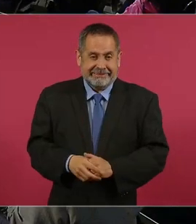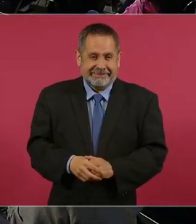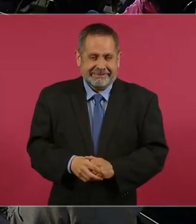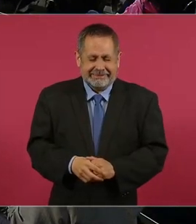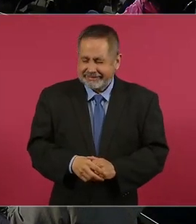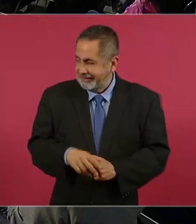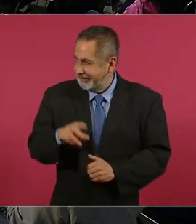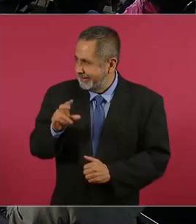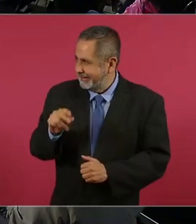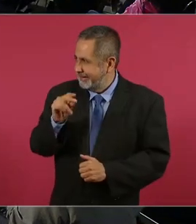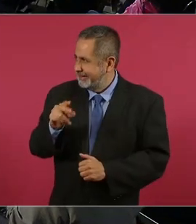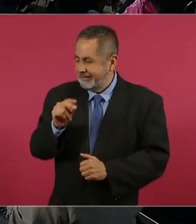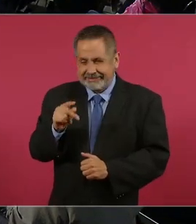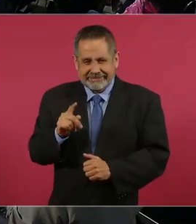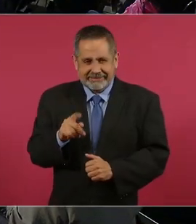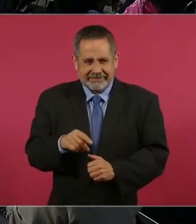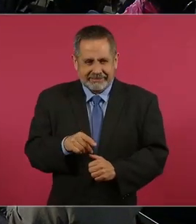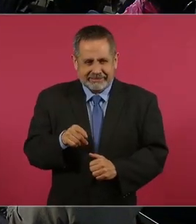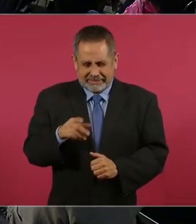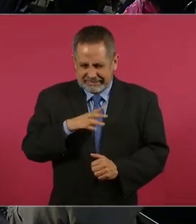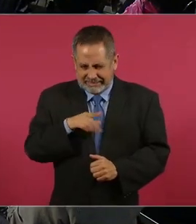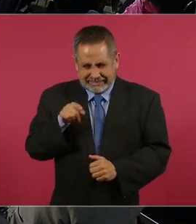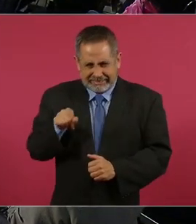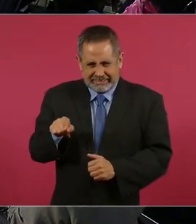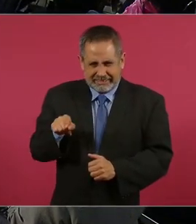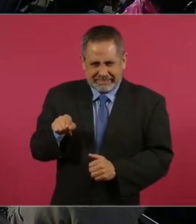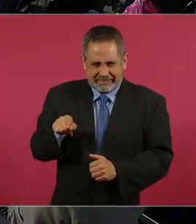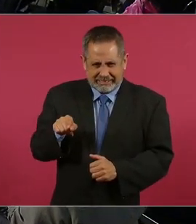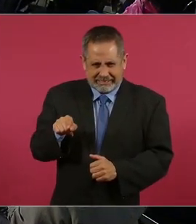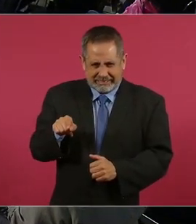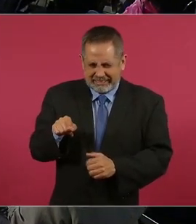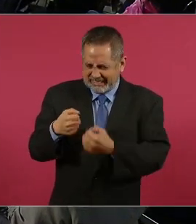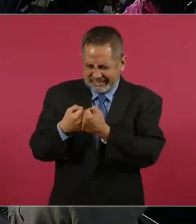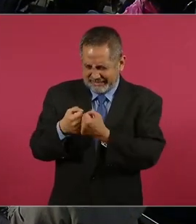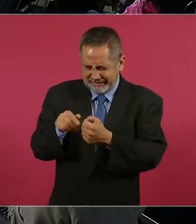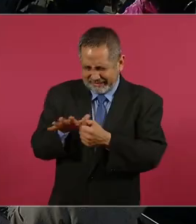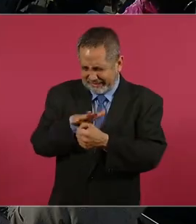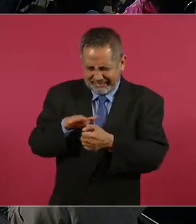No, no, es aquí está, es en los límites,